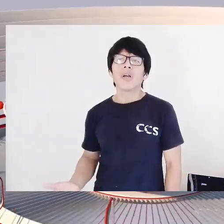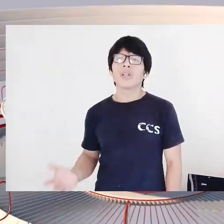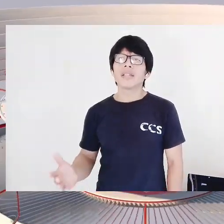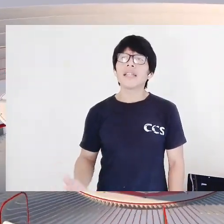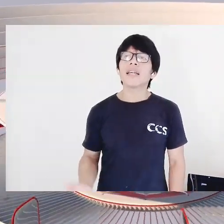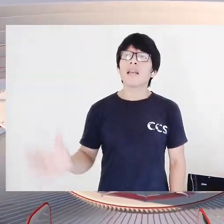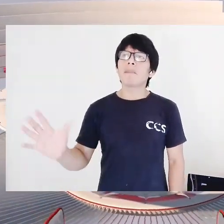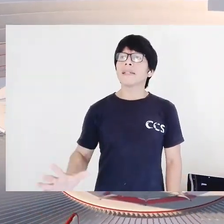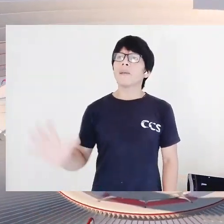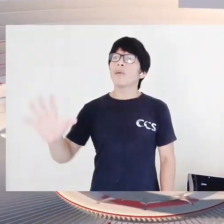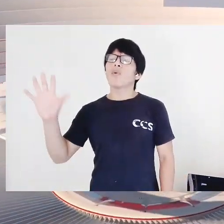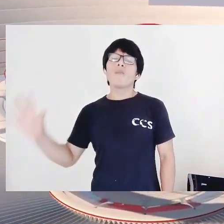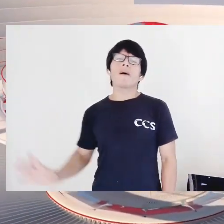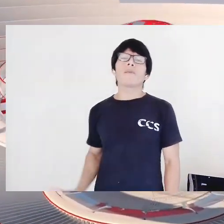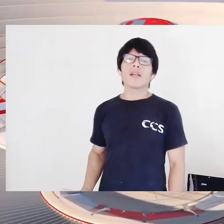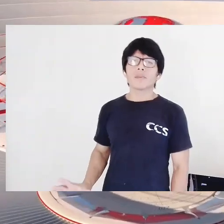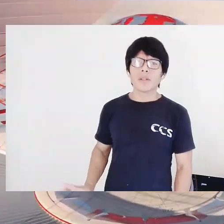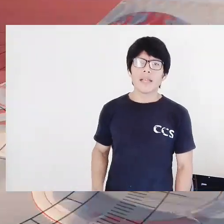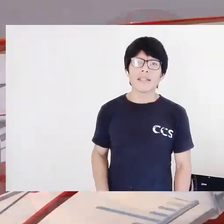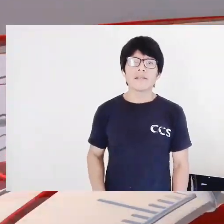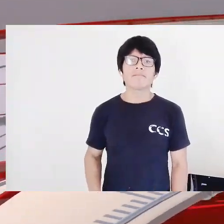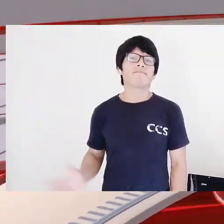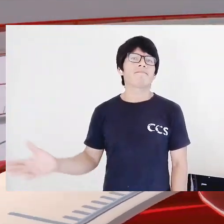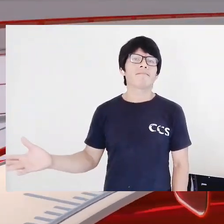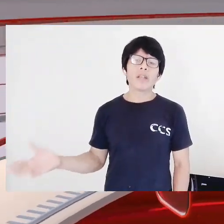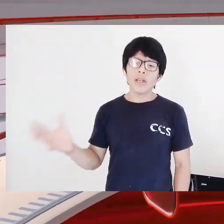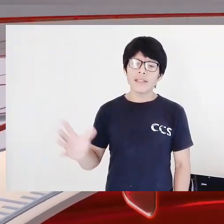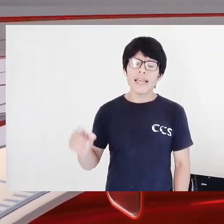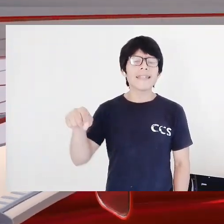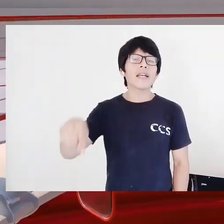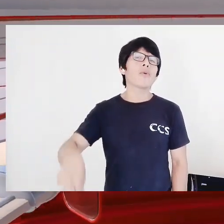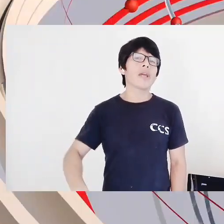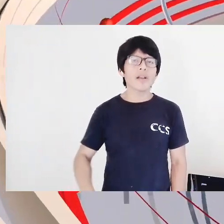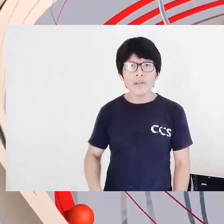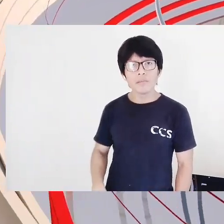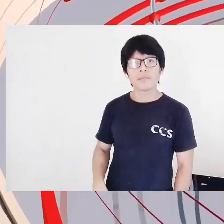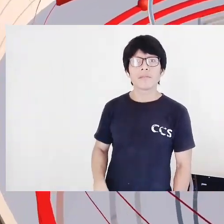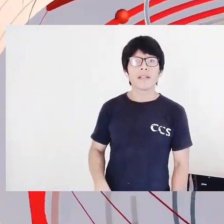política. Decir que el PAN se preocupa por las mujeres. Señores,